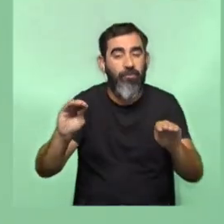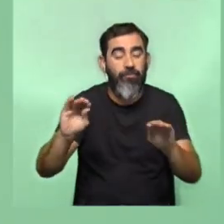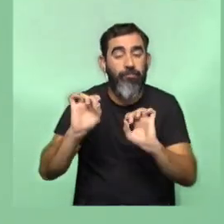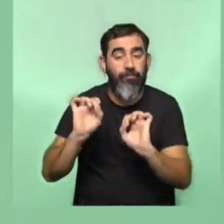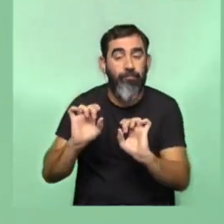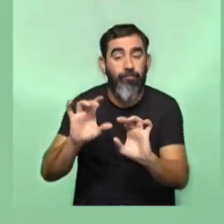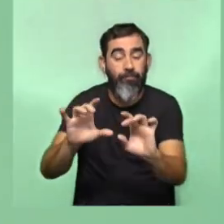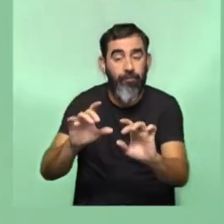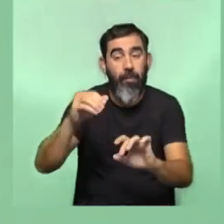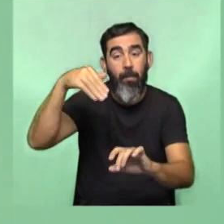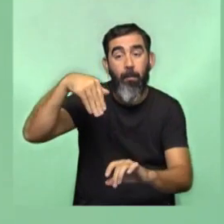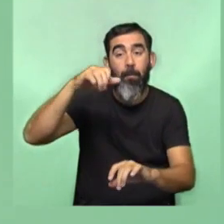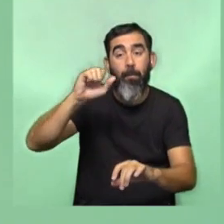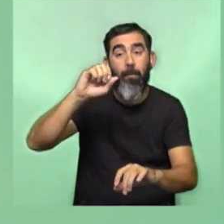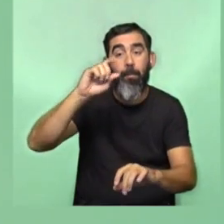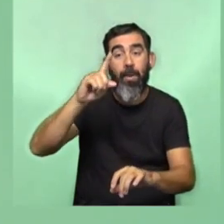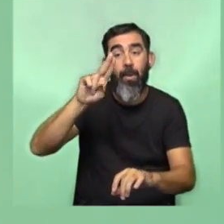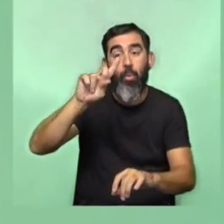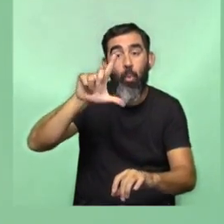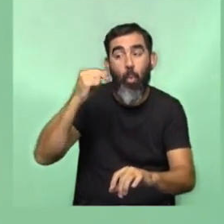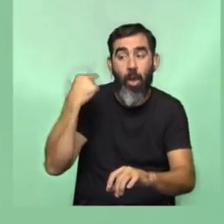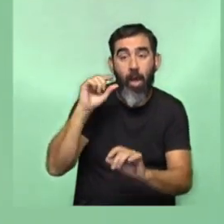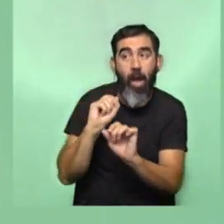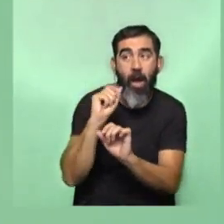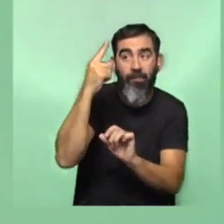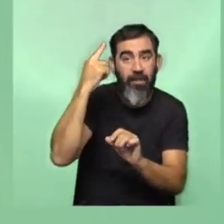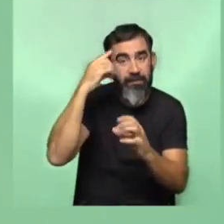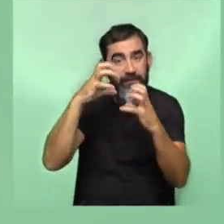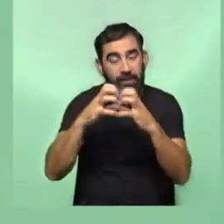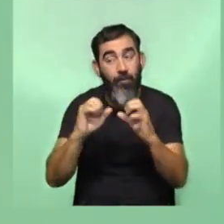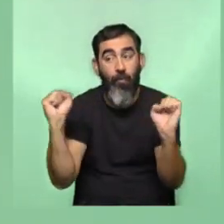transmite a la médula espinal y de ahí va al cerebro y te avisa: está